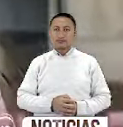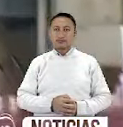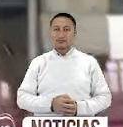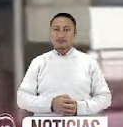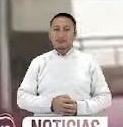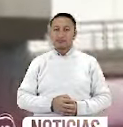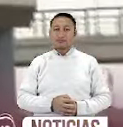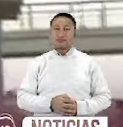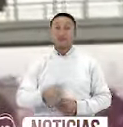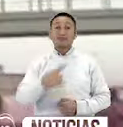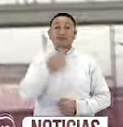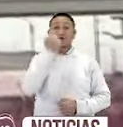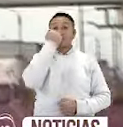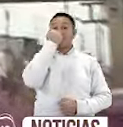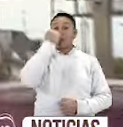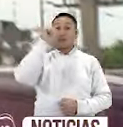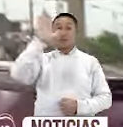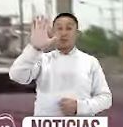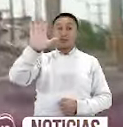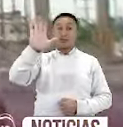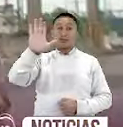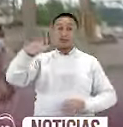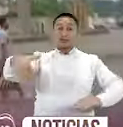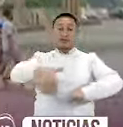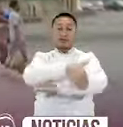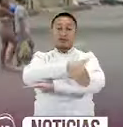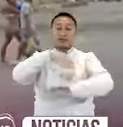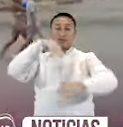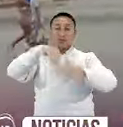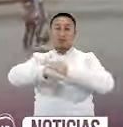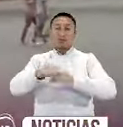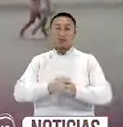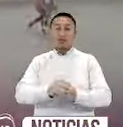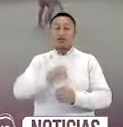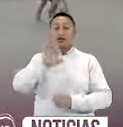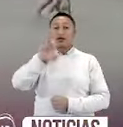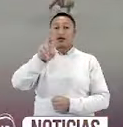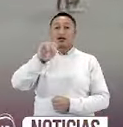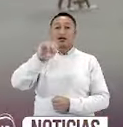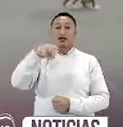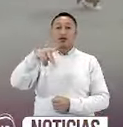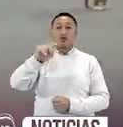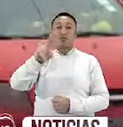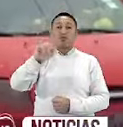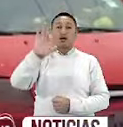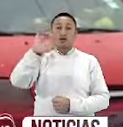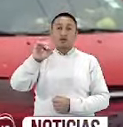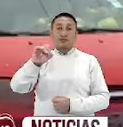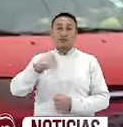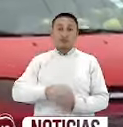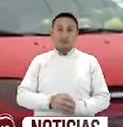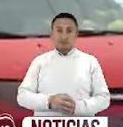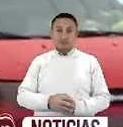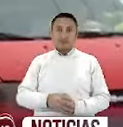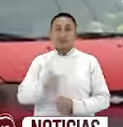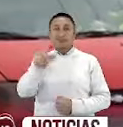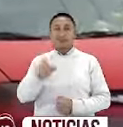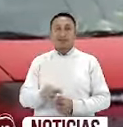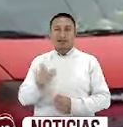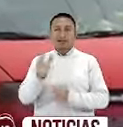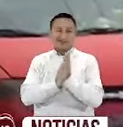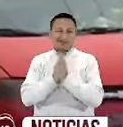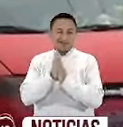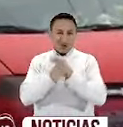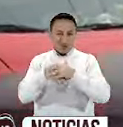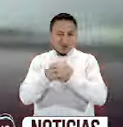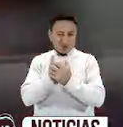La luz roja del semáforo, ubicado en el ingreso al Trinipuerto, noroeste de Guayaquil, es aprovechada por los